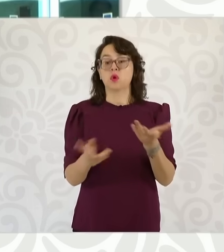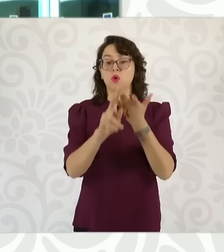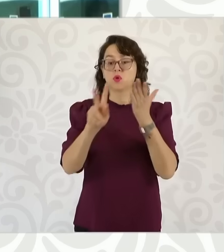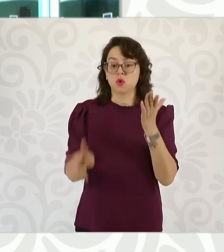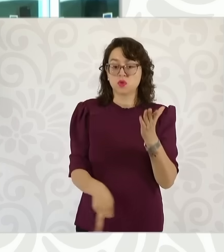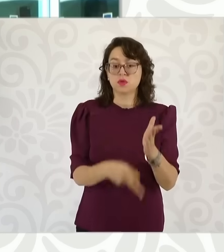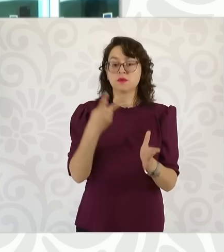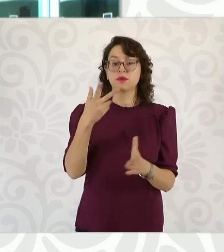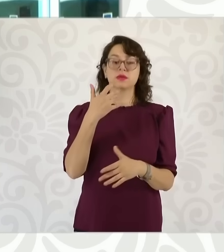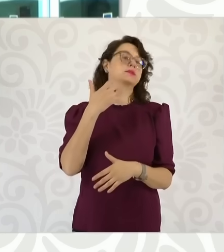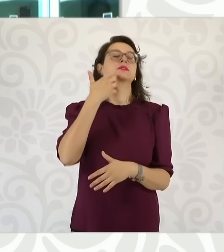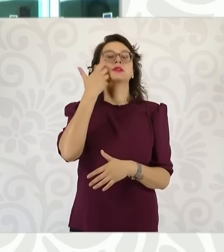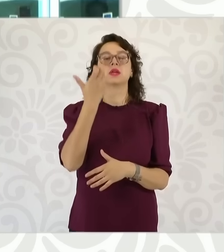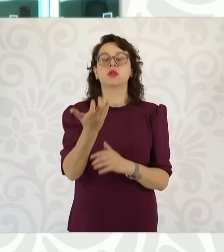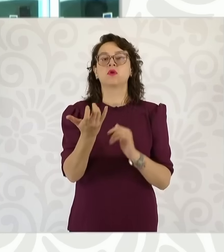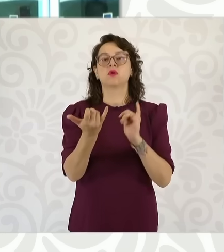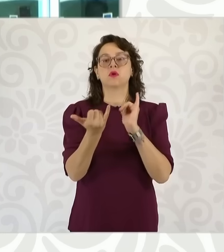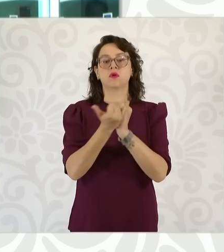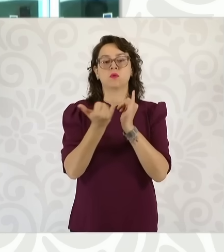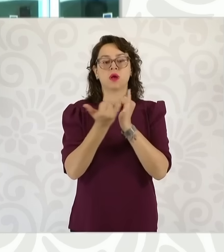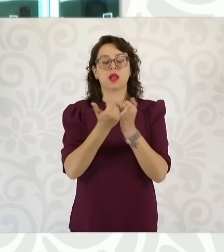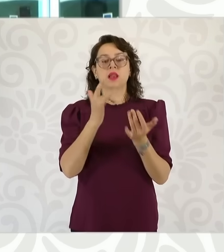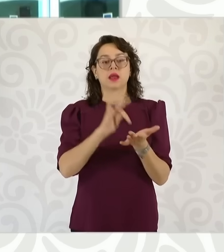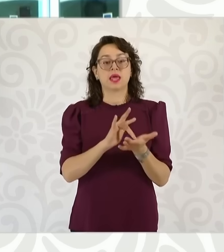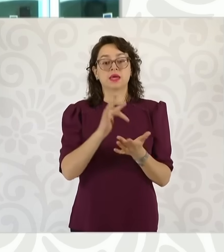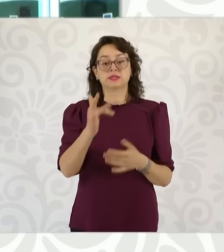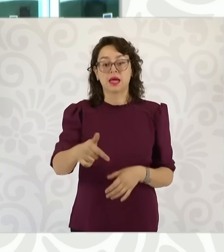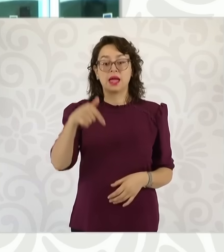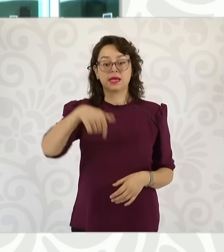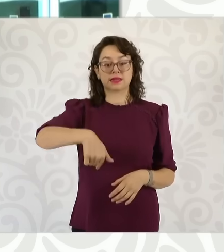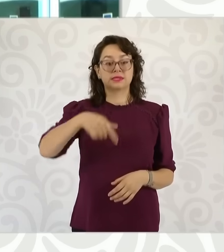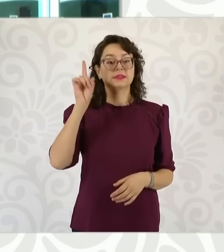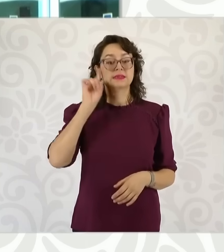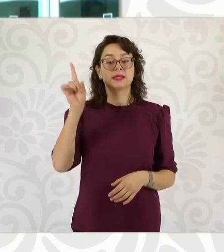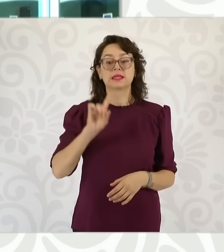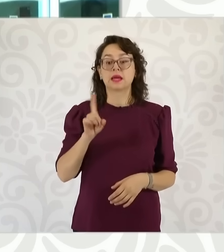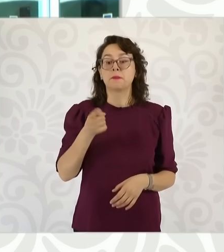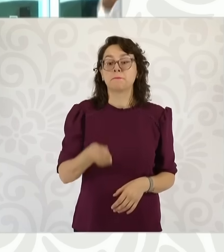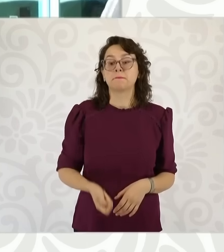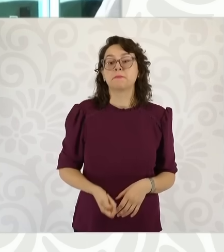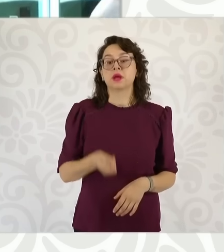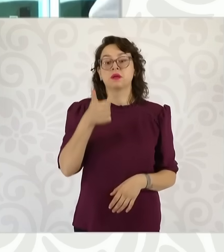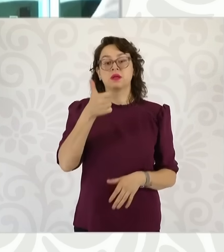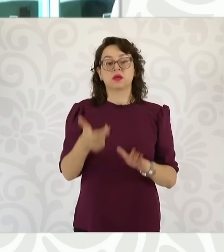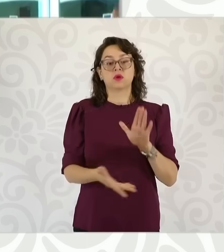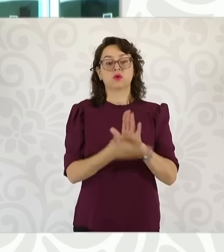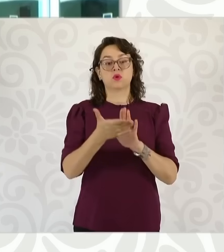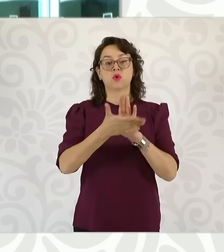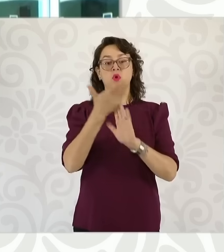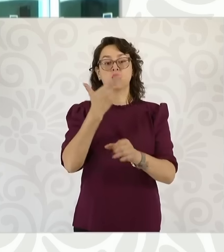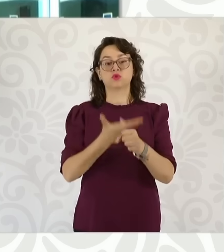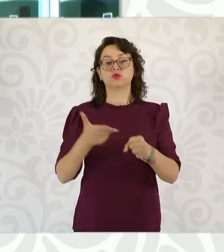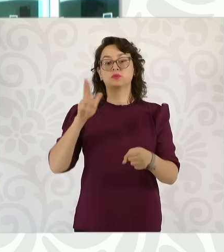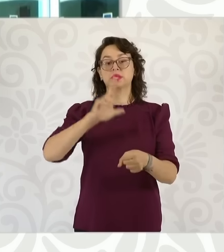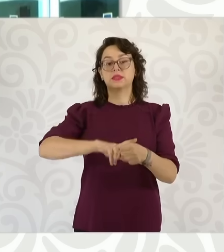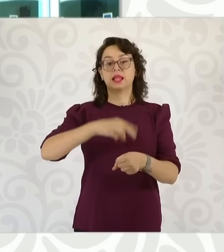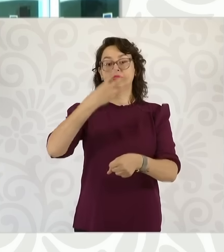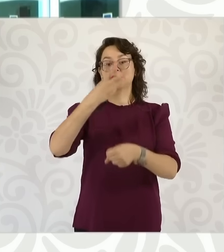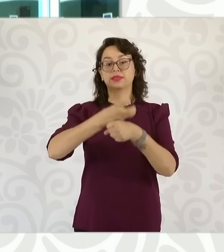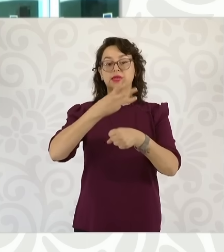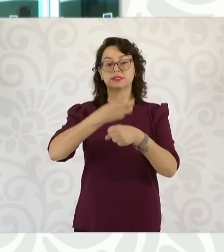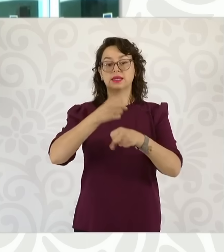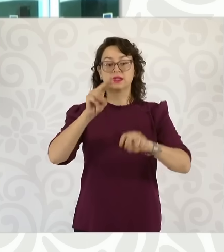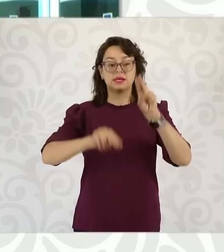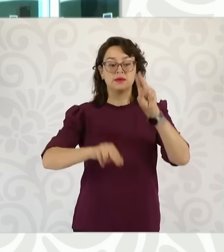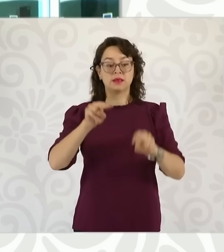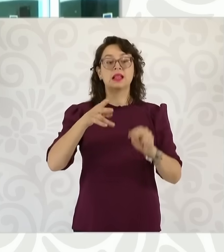va a construir por primera vez en la historia de Zacatecas el hospital de tercer nivel, que ya inició, que